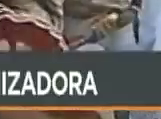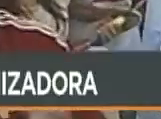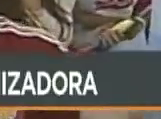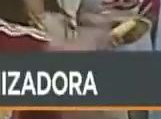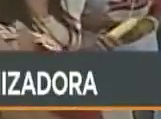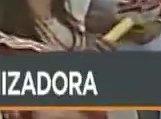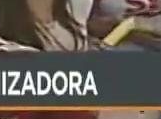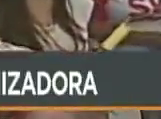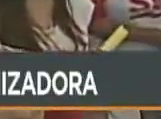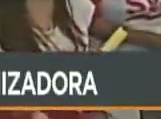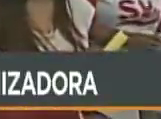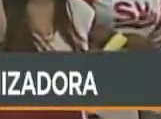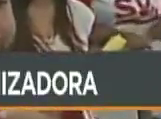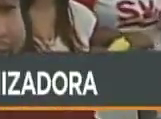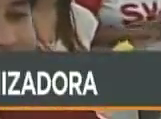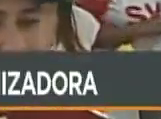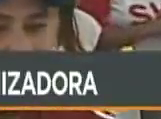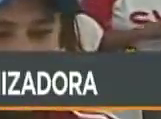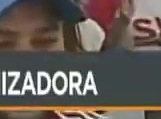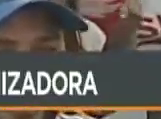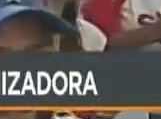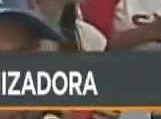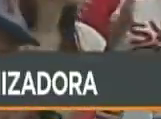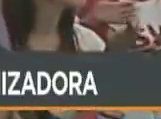diverso de este clima.